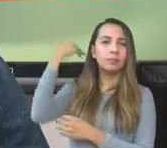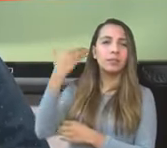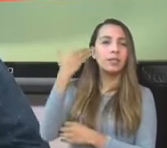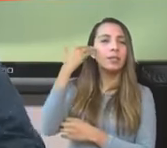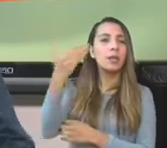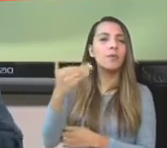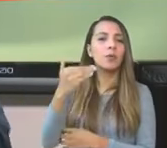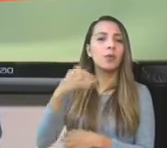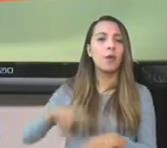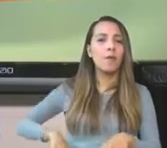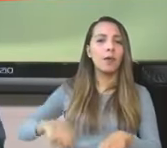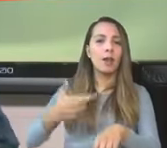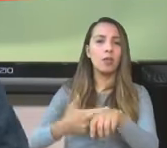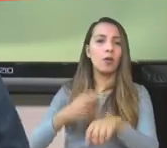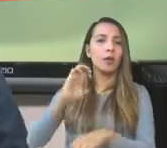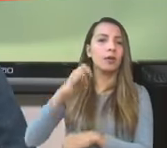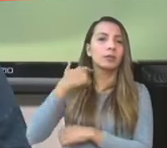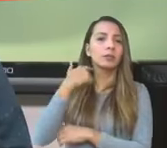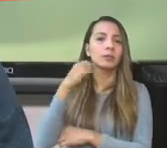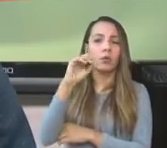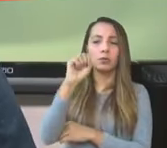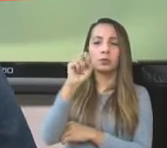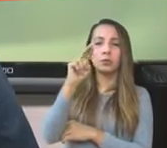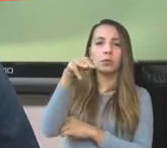Millán, se autorizó, estuvo incluso aquí